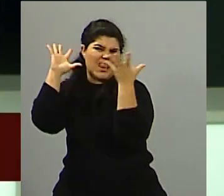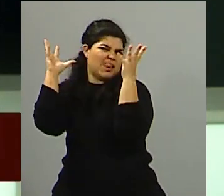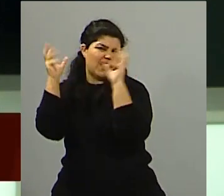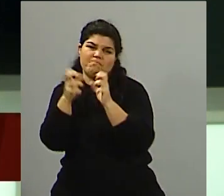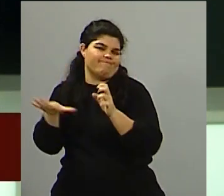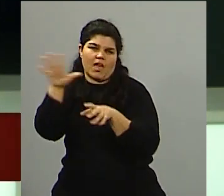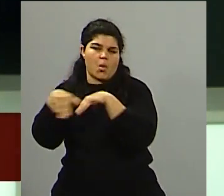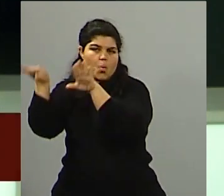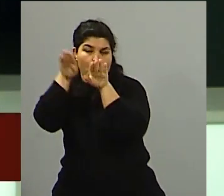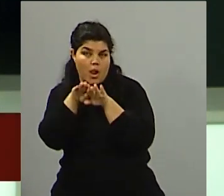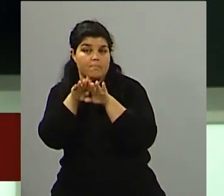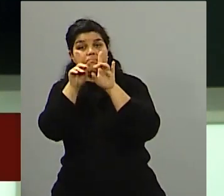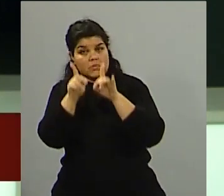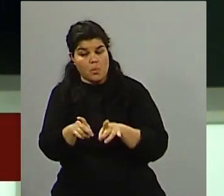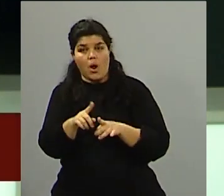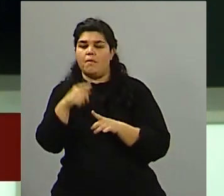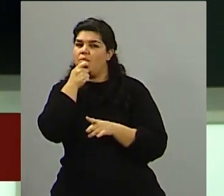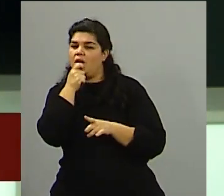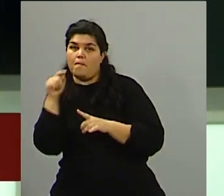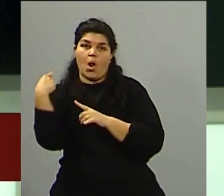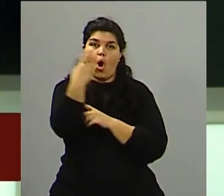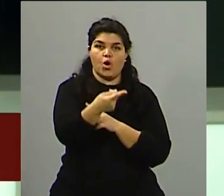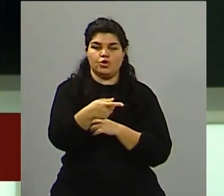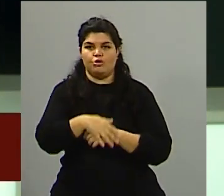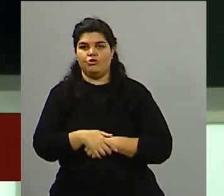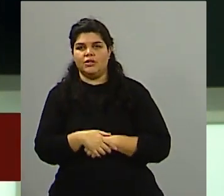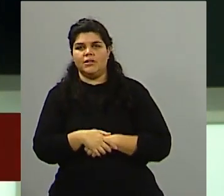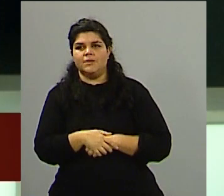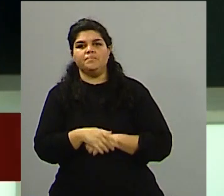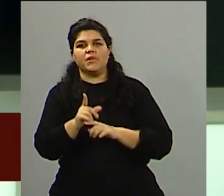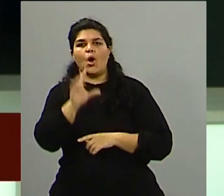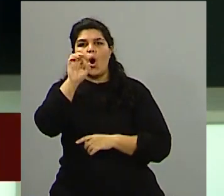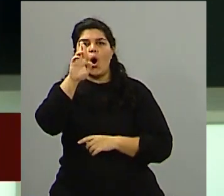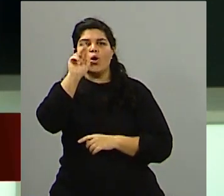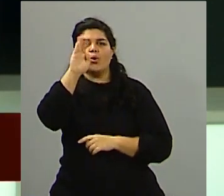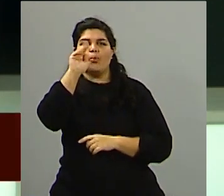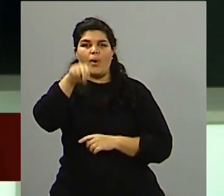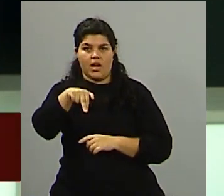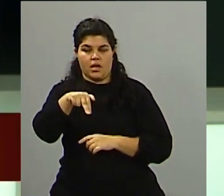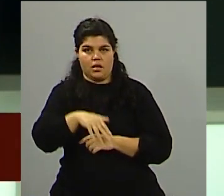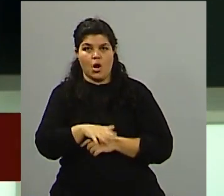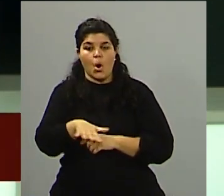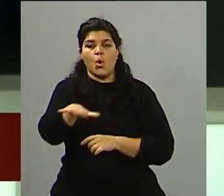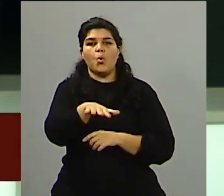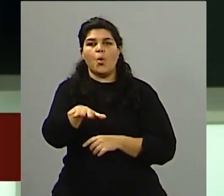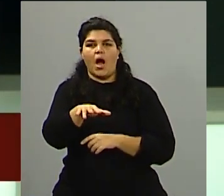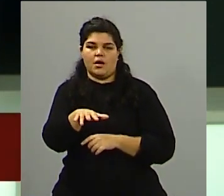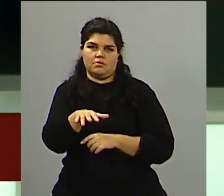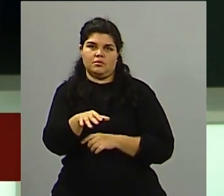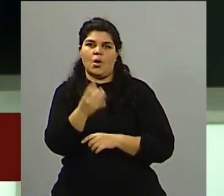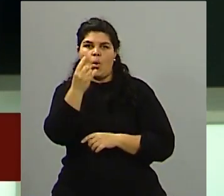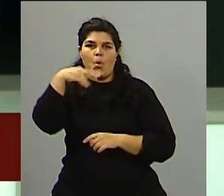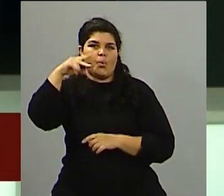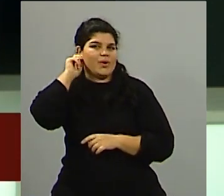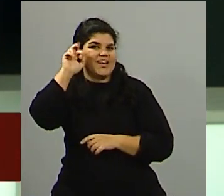está bien, un país con no tanto peso, pero ¿cómo se mantiene alto en las encuestas lo que es Viktor Orbán en Hungría? ¿Sí? En todo este contexto, ¿sí?